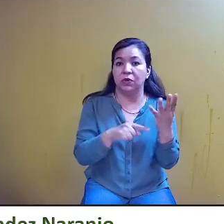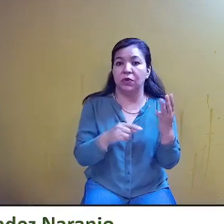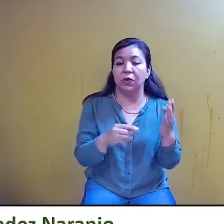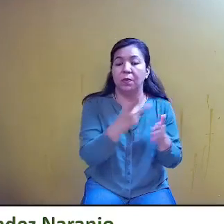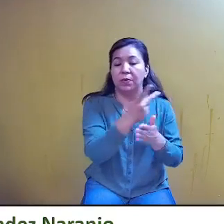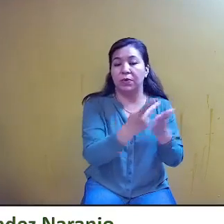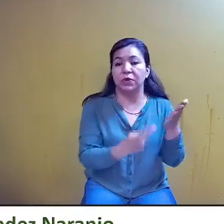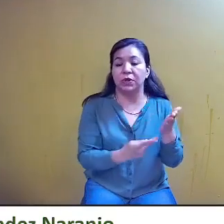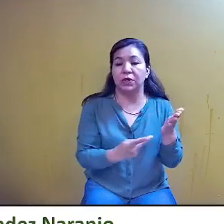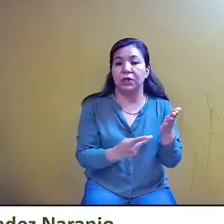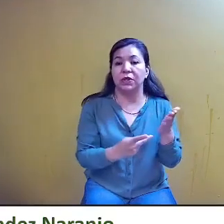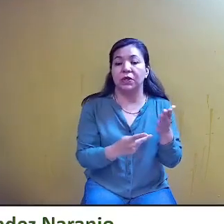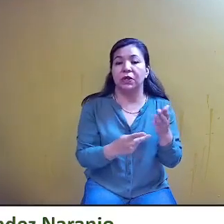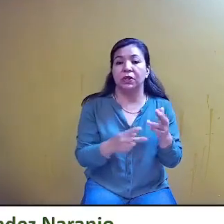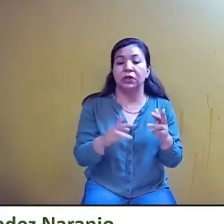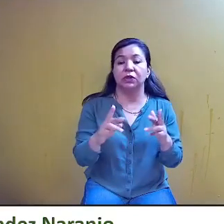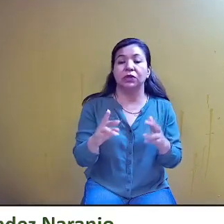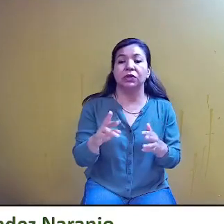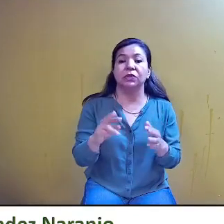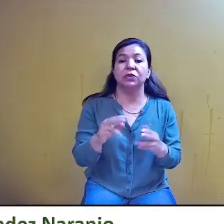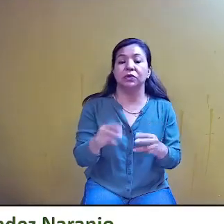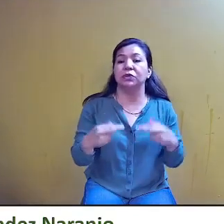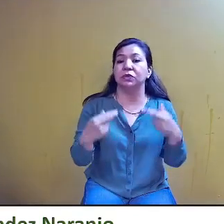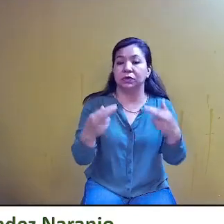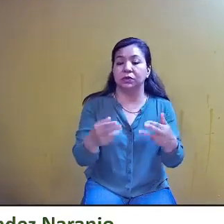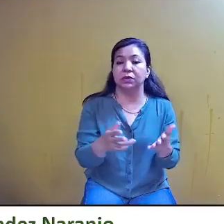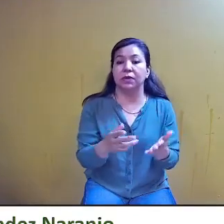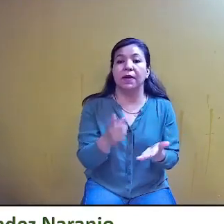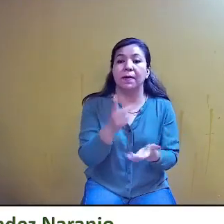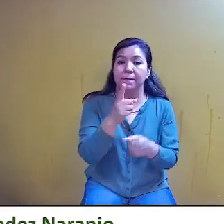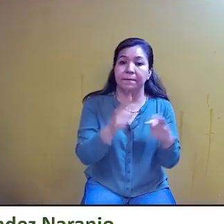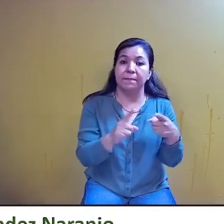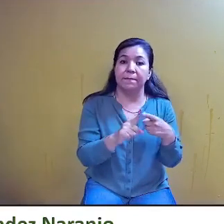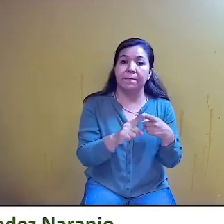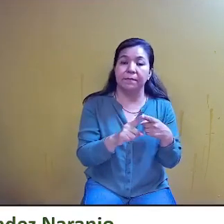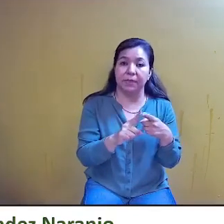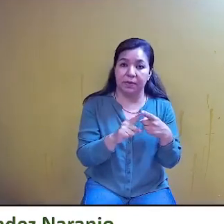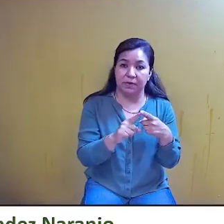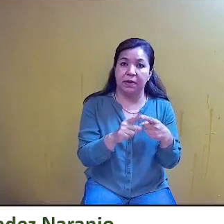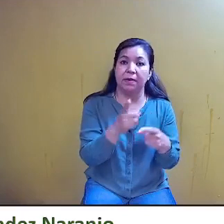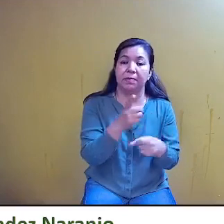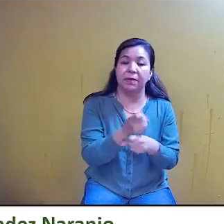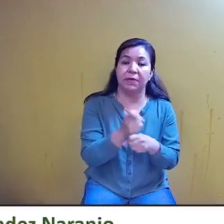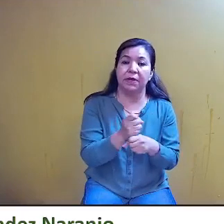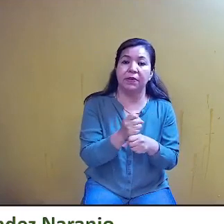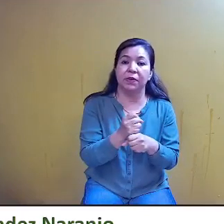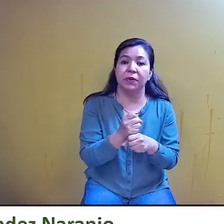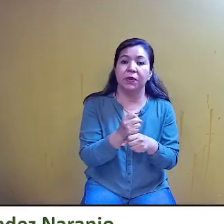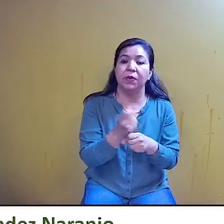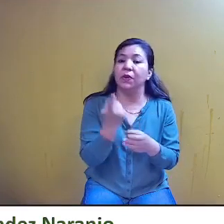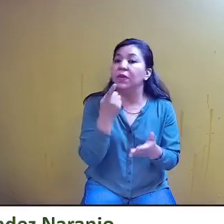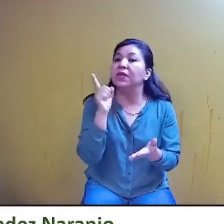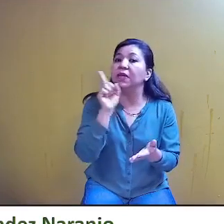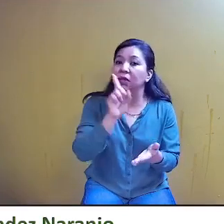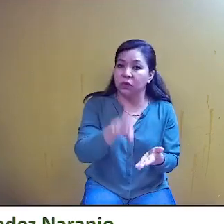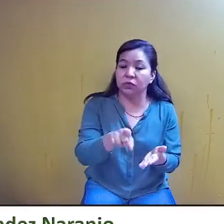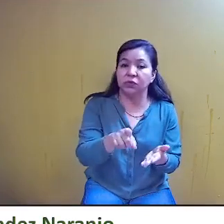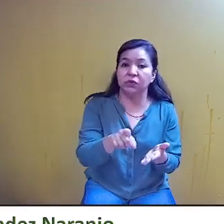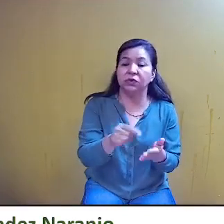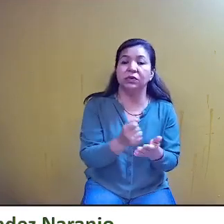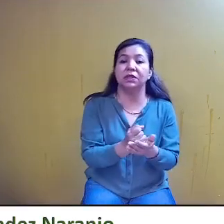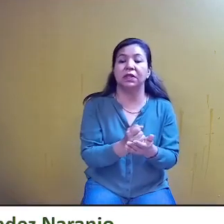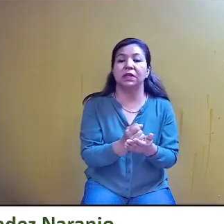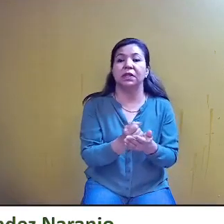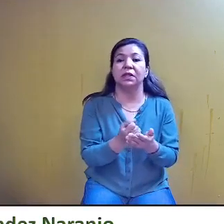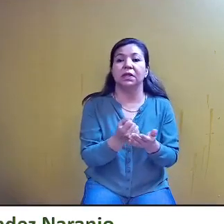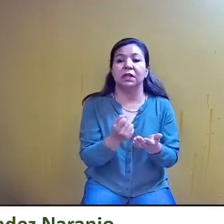de laudo, los cuales a continuación preciso. En el primer asunto, la denunciante es Selene Sotelo Maldonado, los denunciados Edmundo